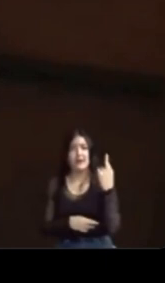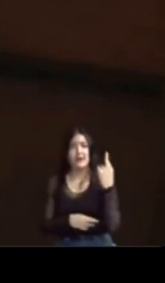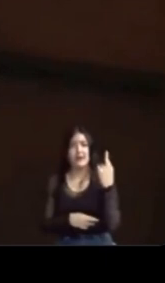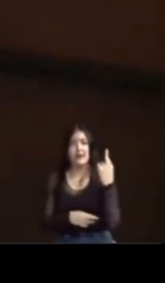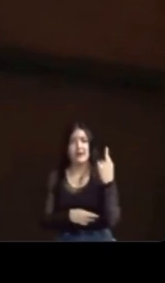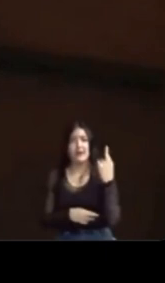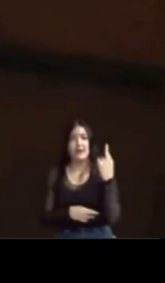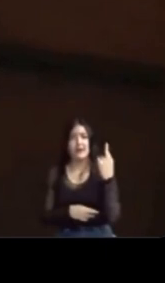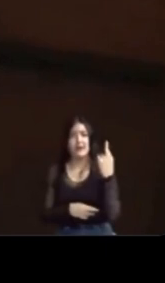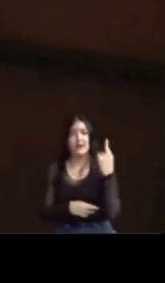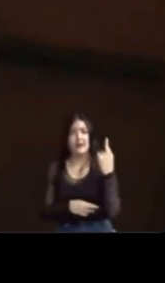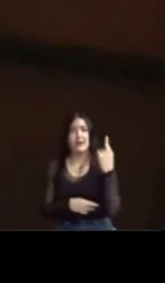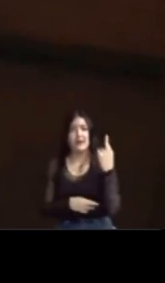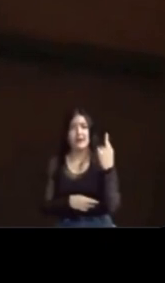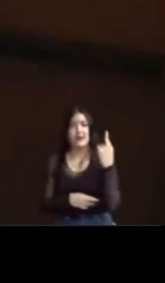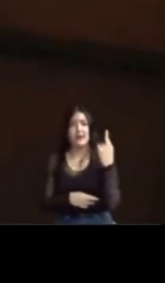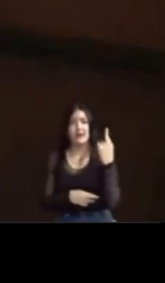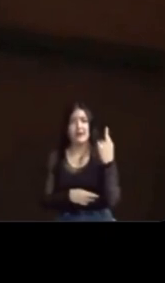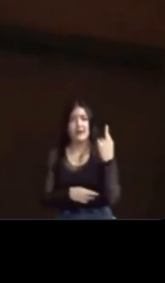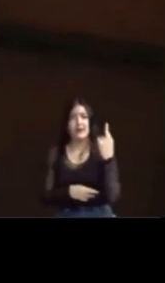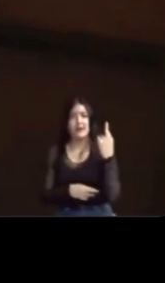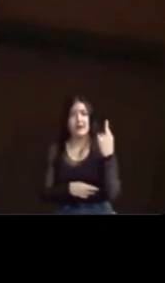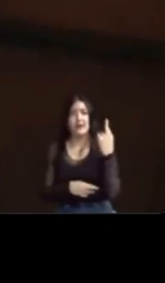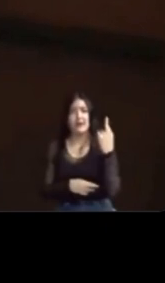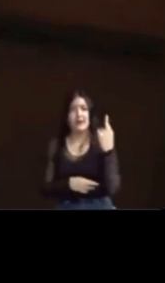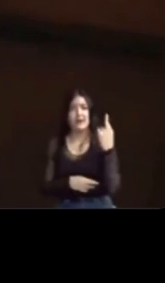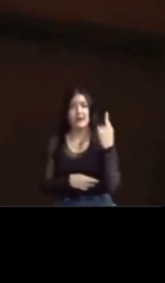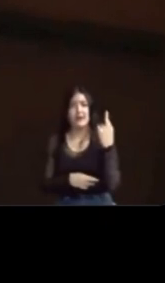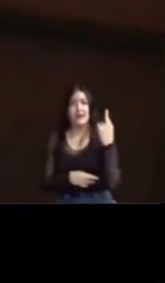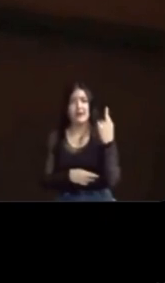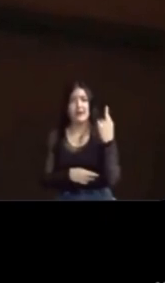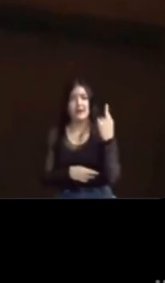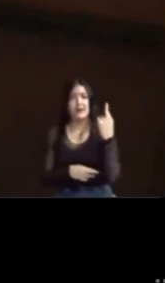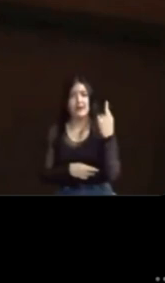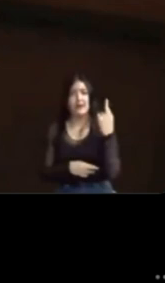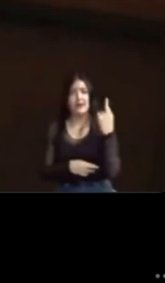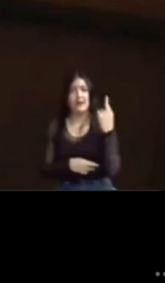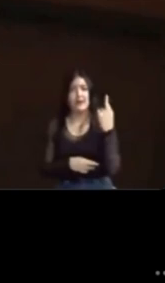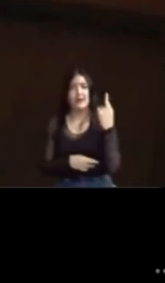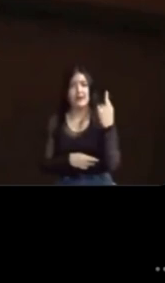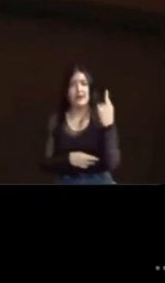dejó a más de 1.400 muertos y más de